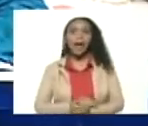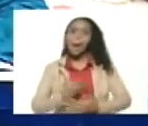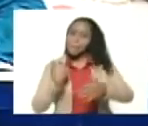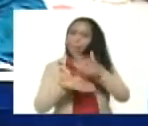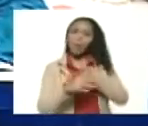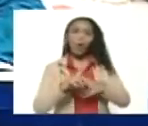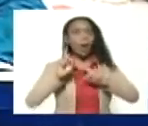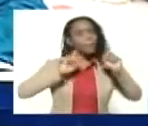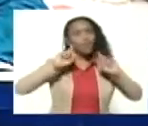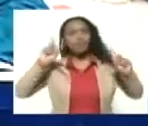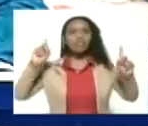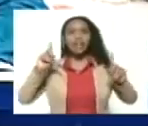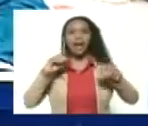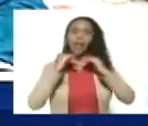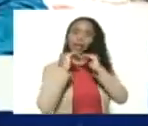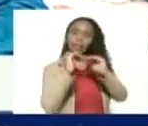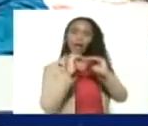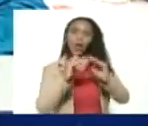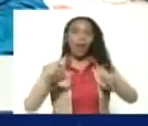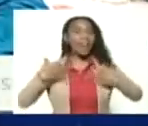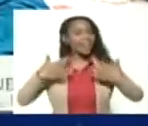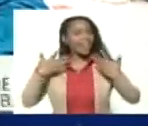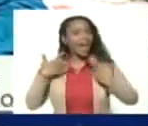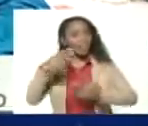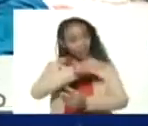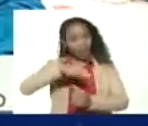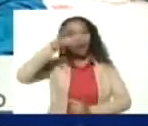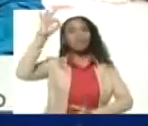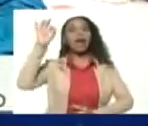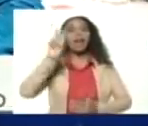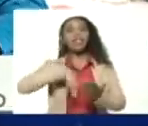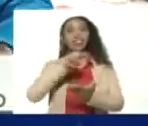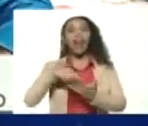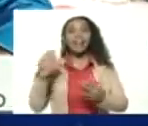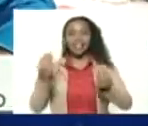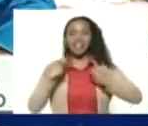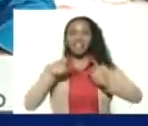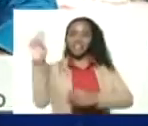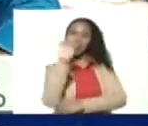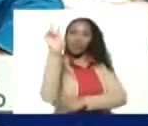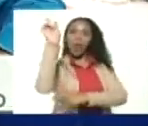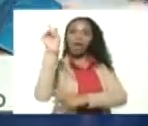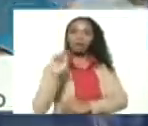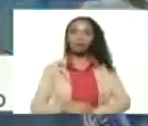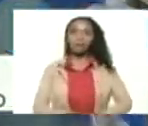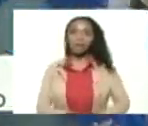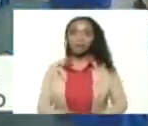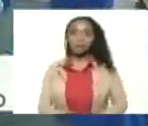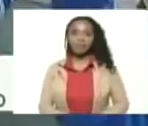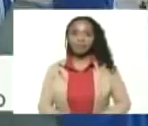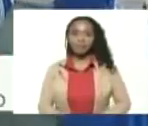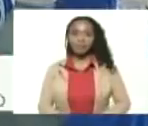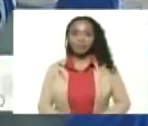con la música del llano y la alegría del alma nacional. ¡Que viva Venezuela!